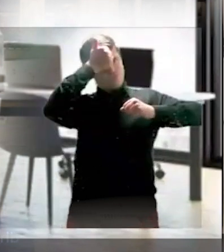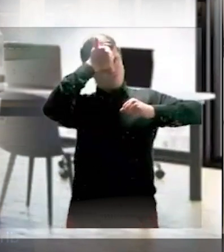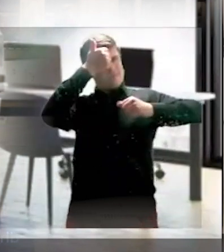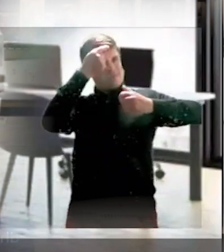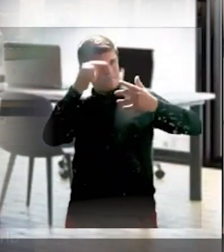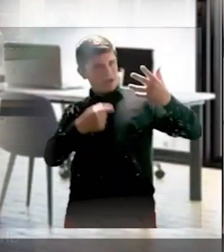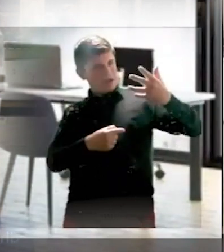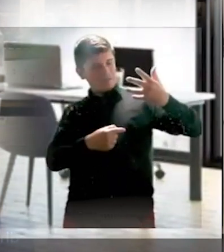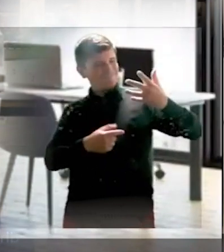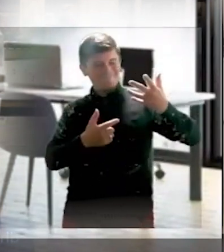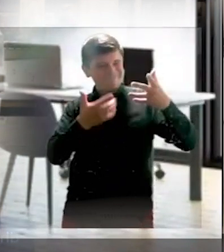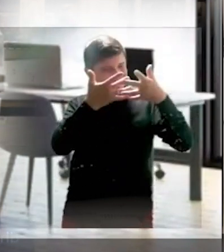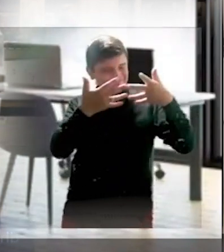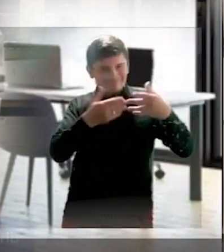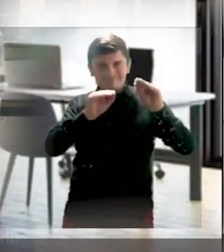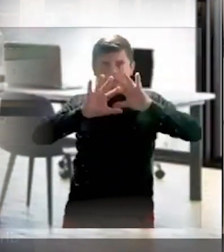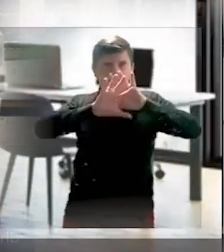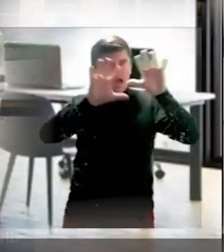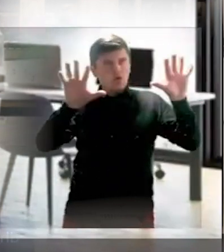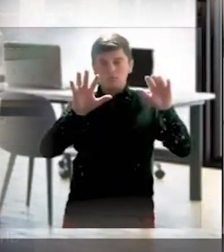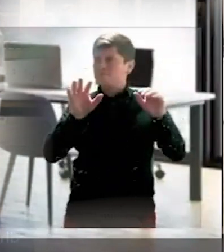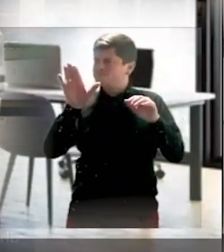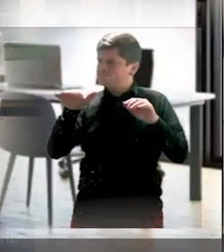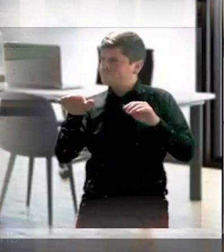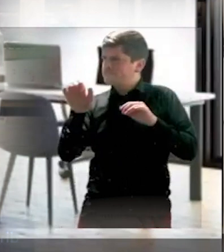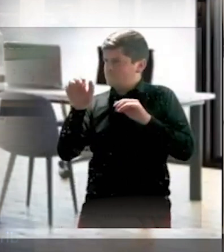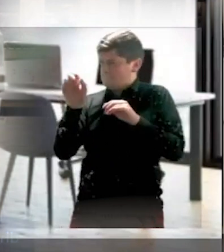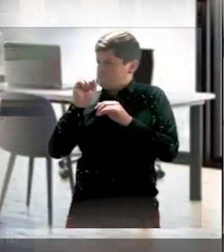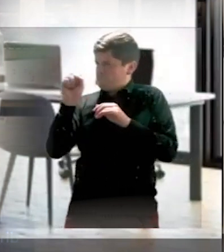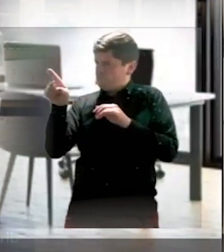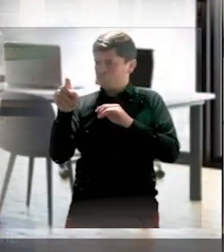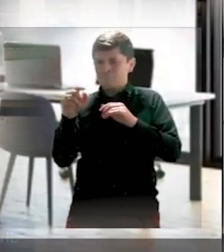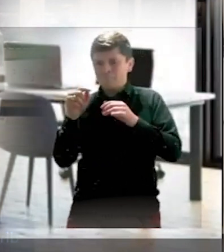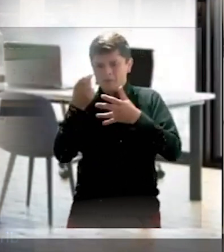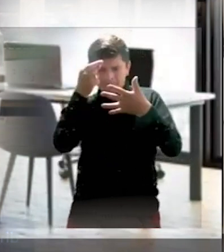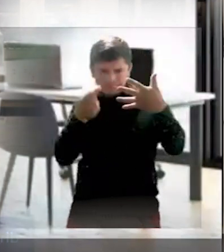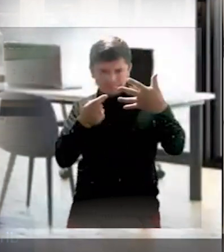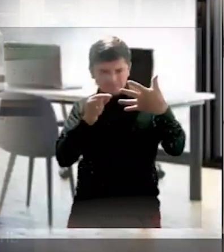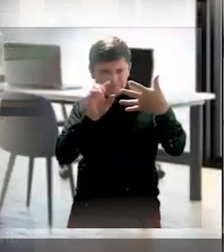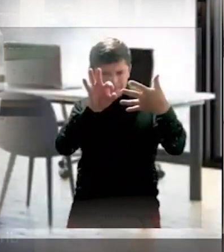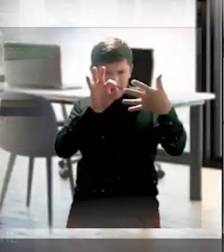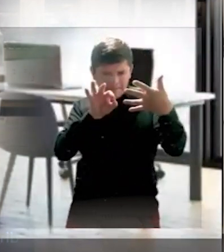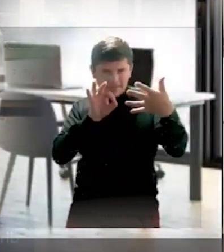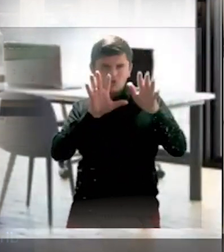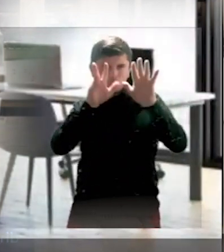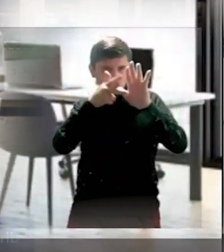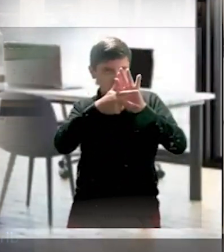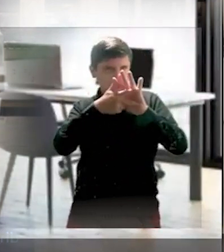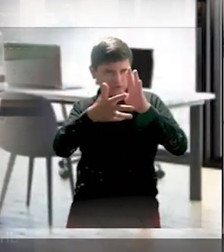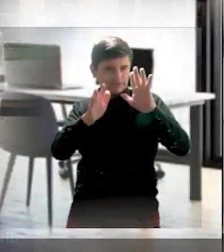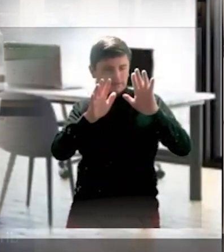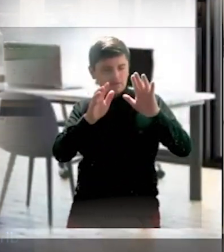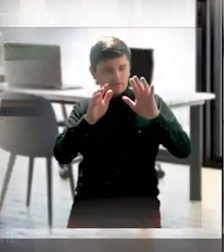fundamentales. ¿Existe alguna clara diferencia o algún elemento en el sistema constitucional que